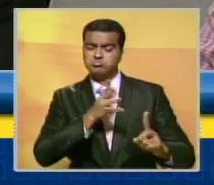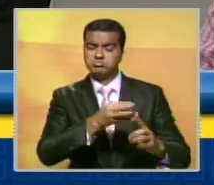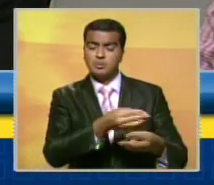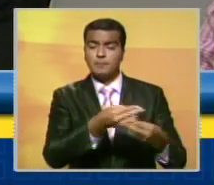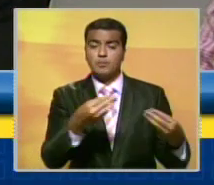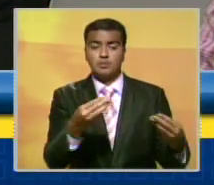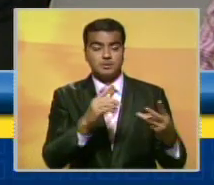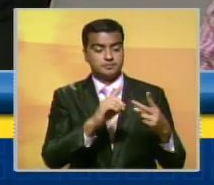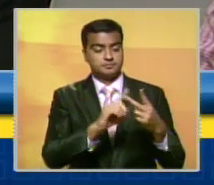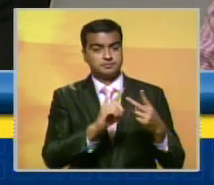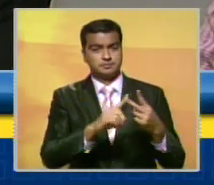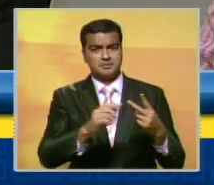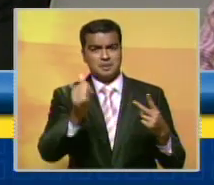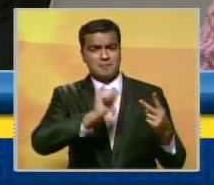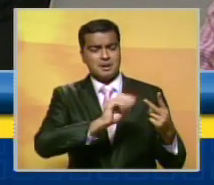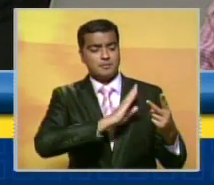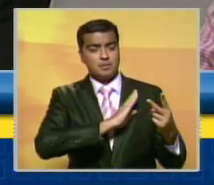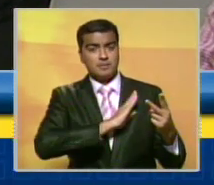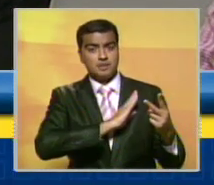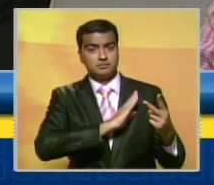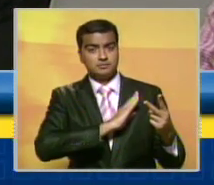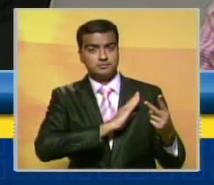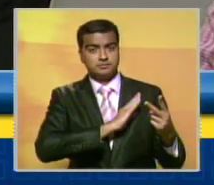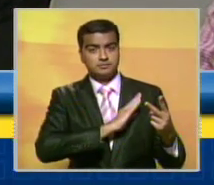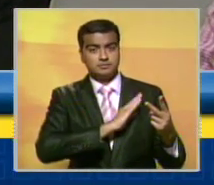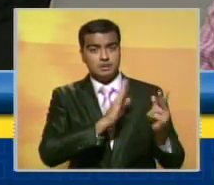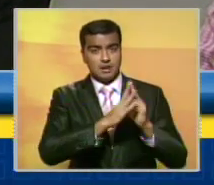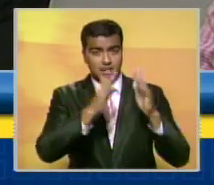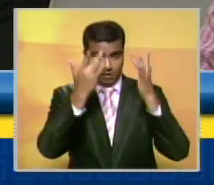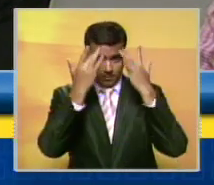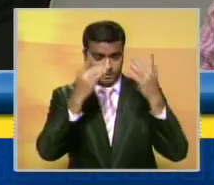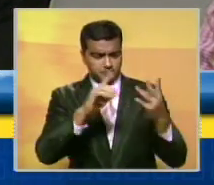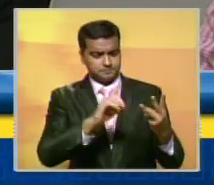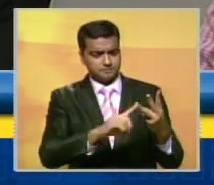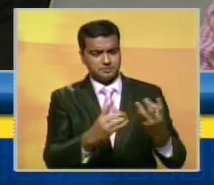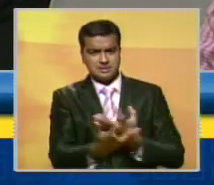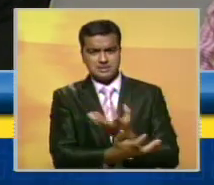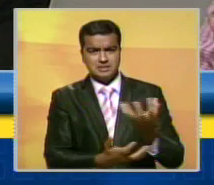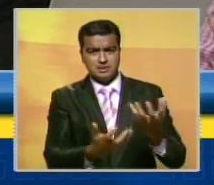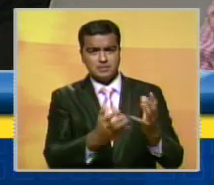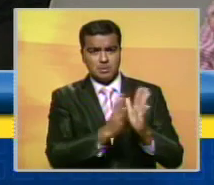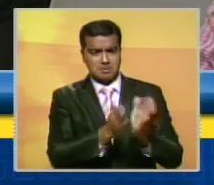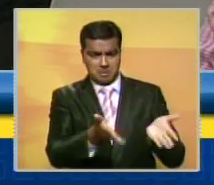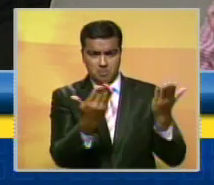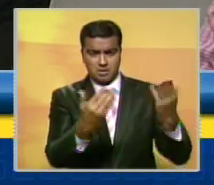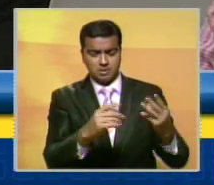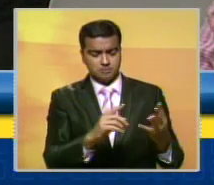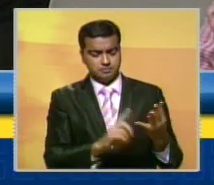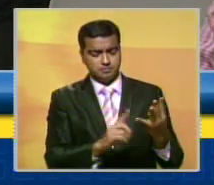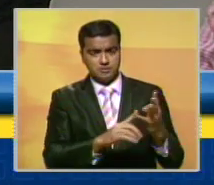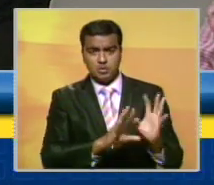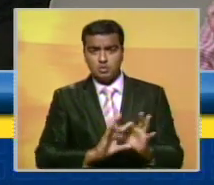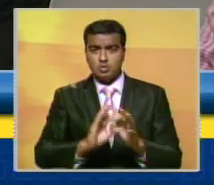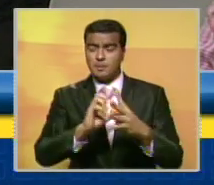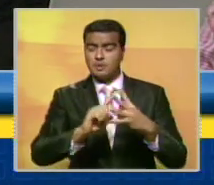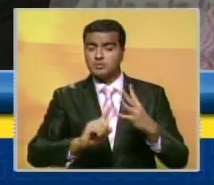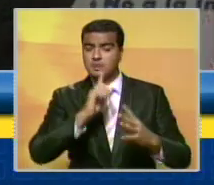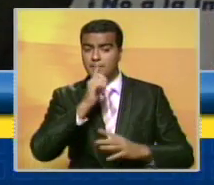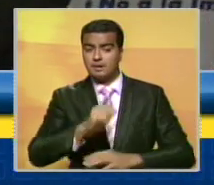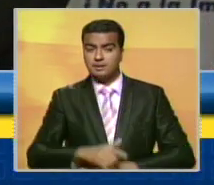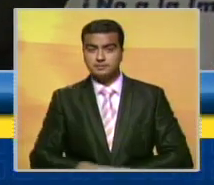pública daños a la propiedad en grado de determinador incendio en grado de determinador y asociación para